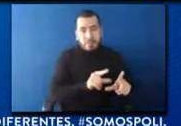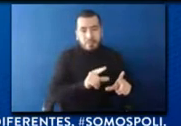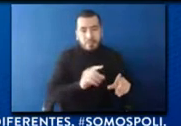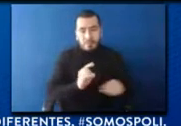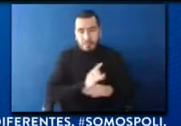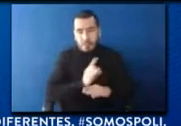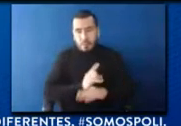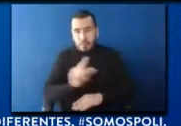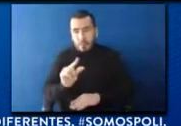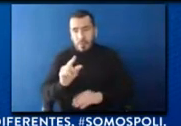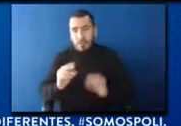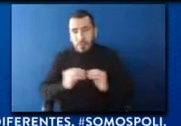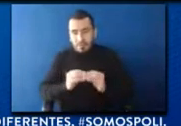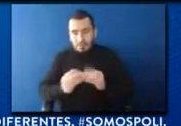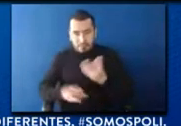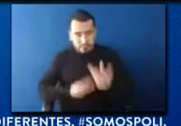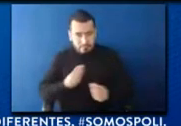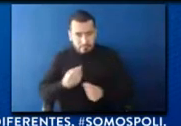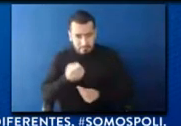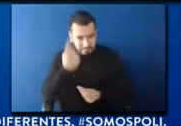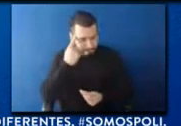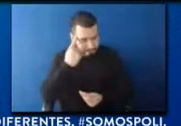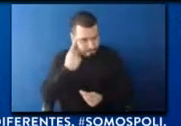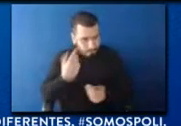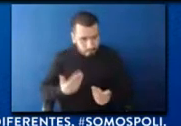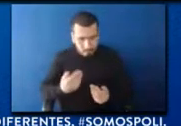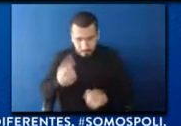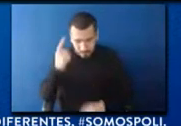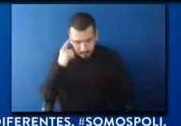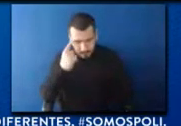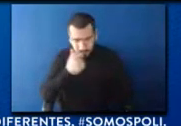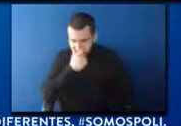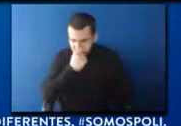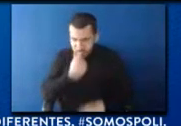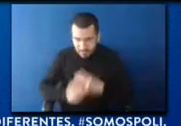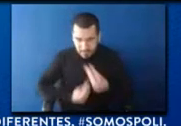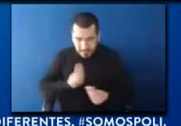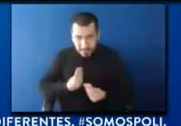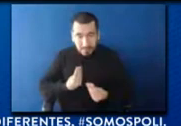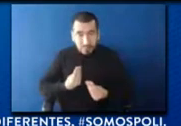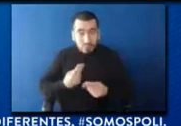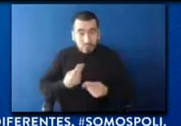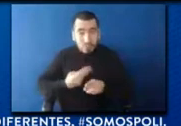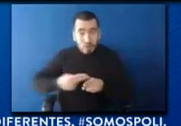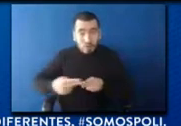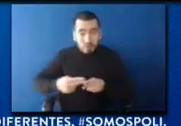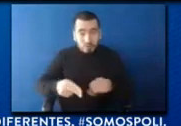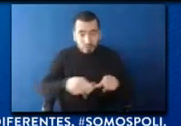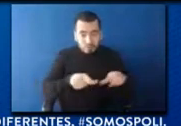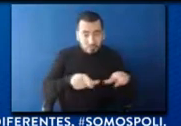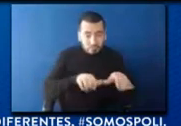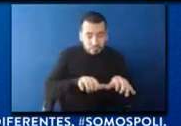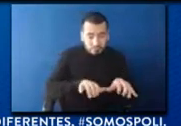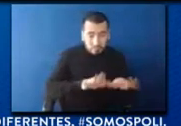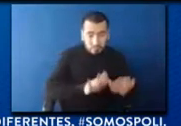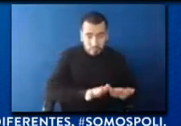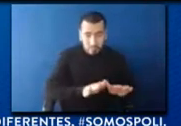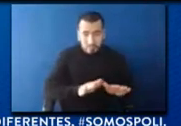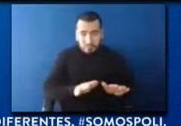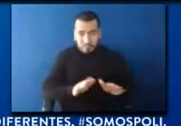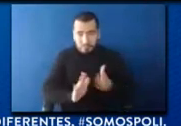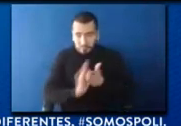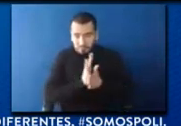que las oficinas van a tener que pensar muy bien qué va a hacer en su próxima década, porque seguramente no serán mecanismos válidos de canales de